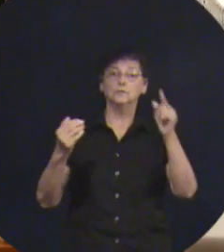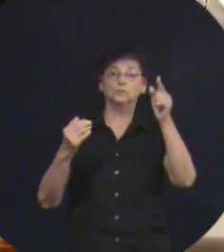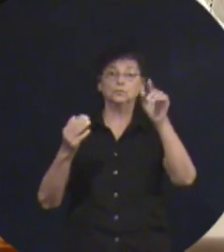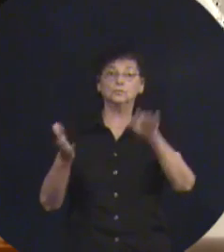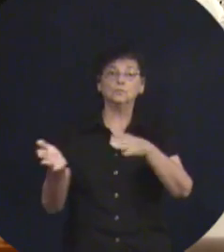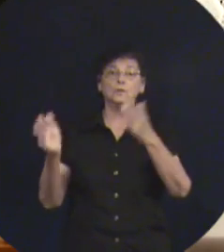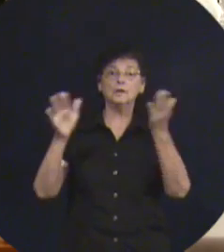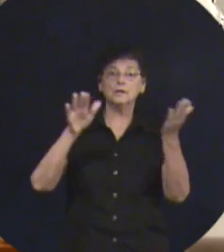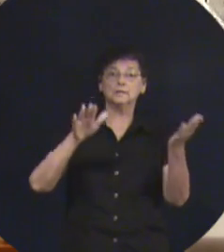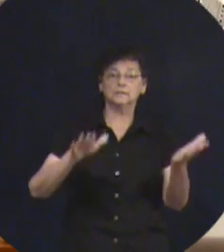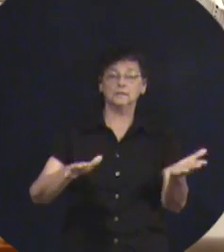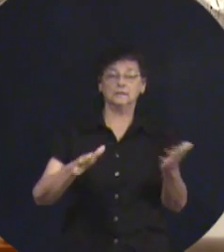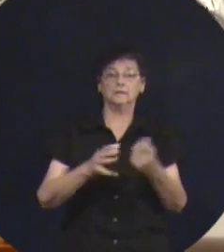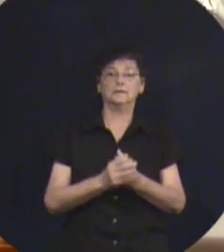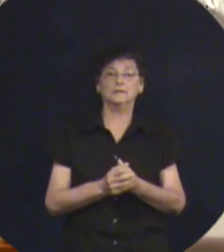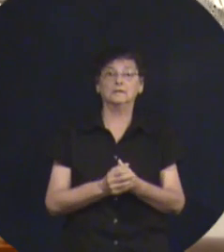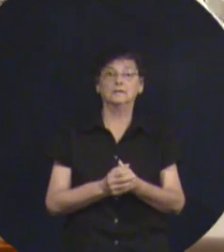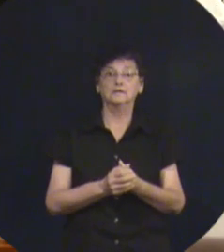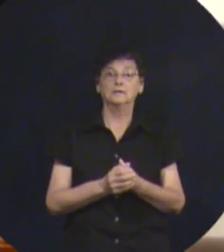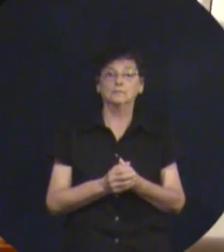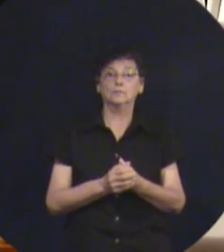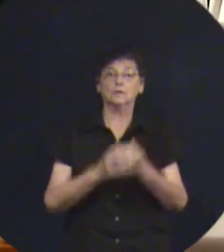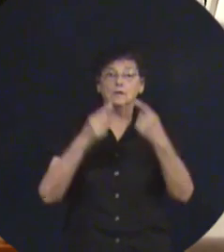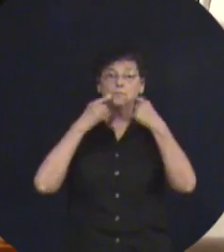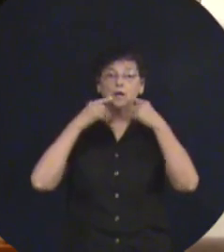Anunciamos tu muerte,